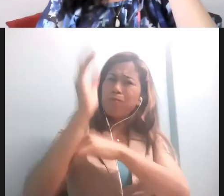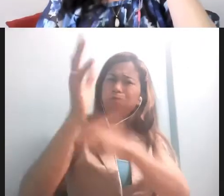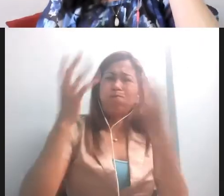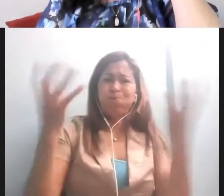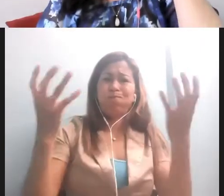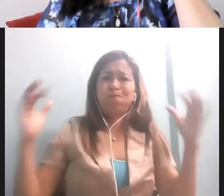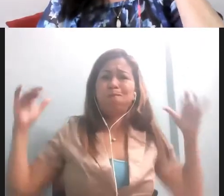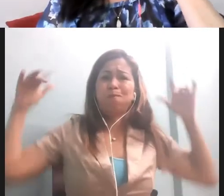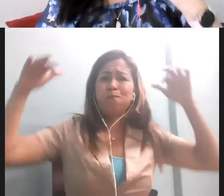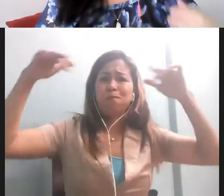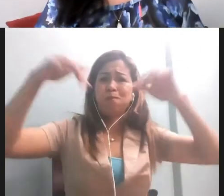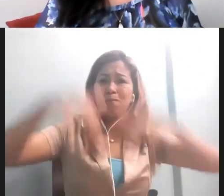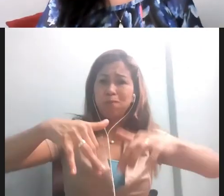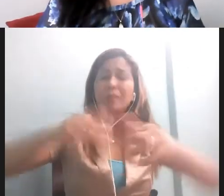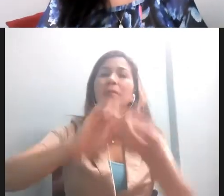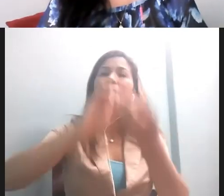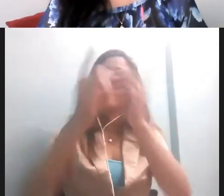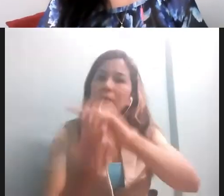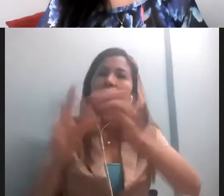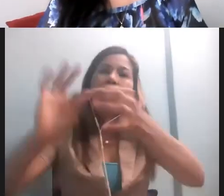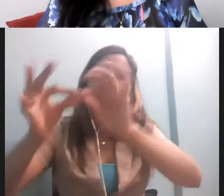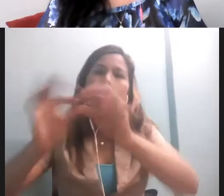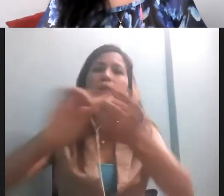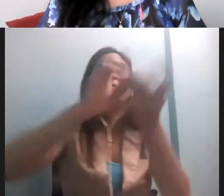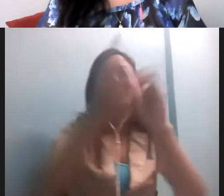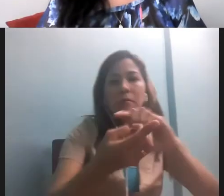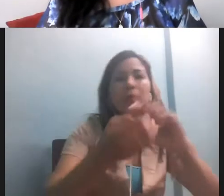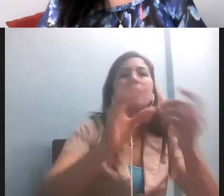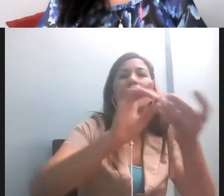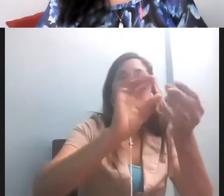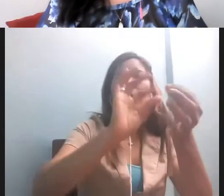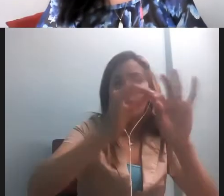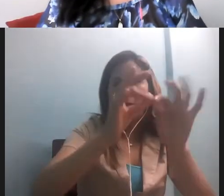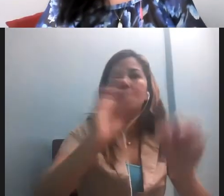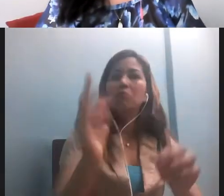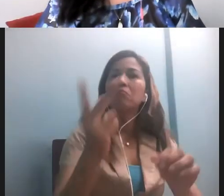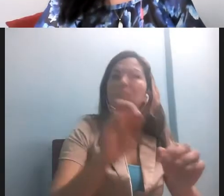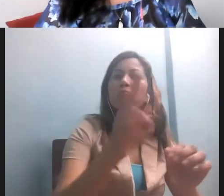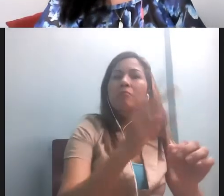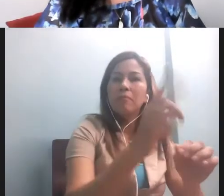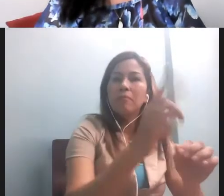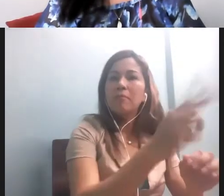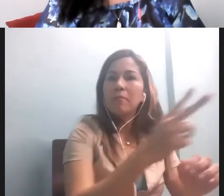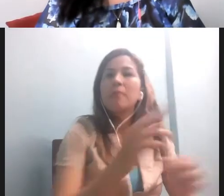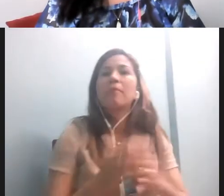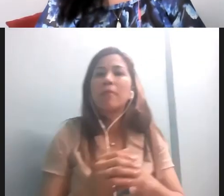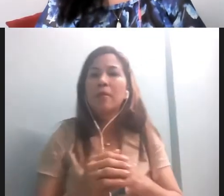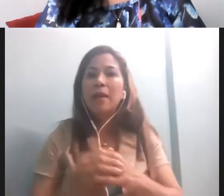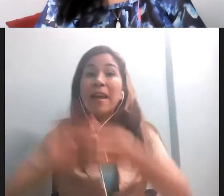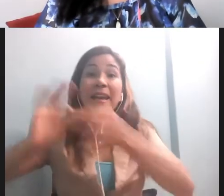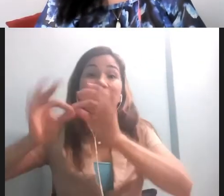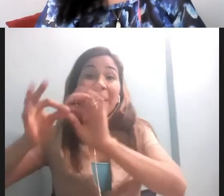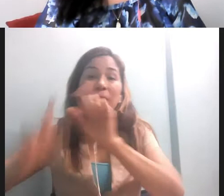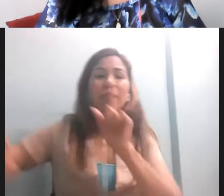estudiantes, sí íbamos intercambiando los intérpretes. Y había otra cosa interesante que a mí me encantaba de ellos, que ellos tenían un intérprete que estaba arriba y otro que